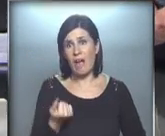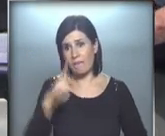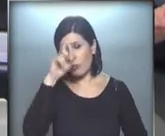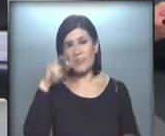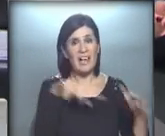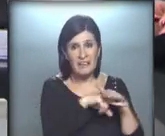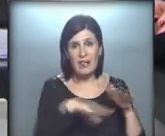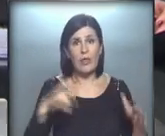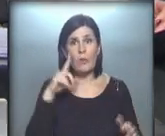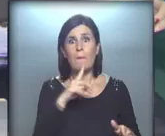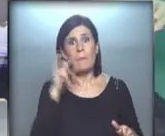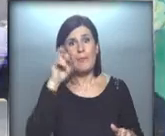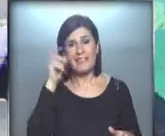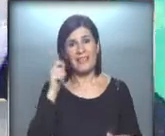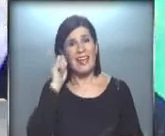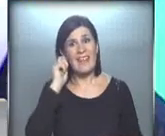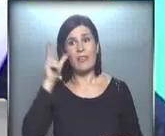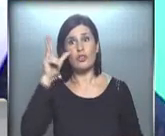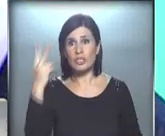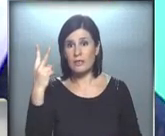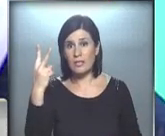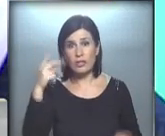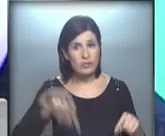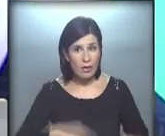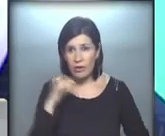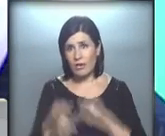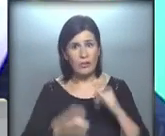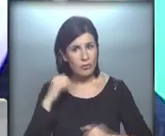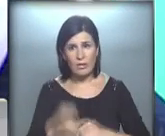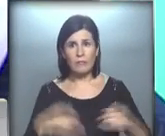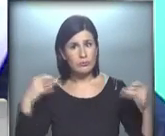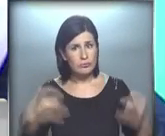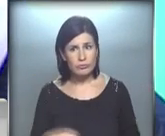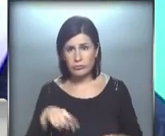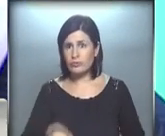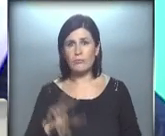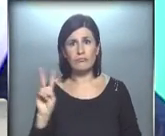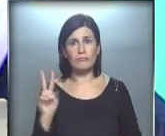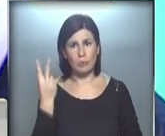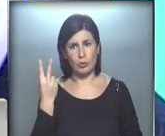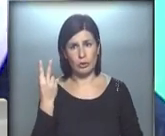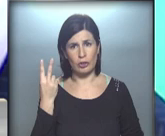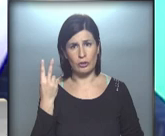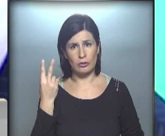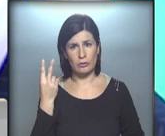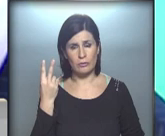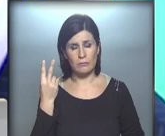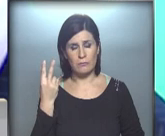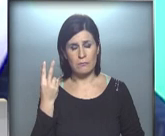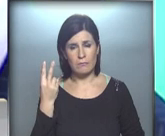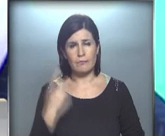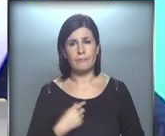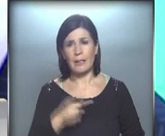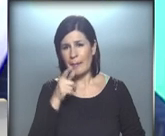tenía 82 años, es una información que se acaba de conocer en este momento, se supone que producto